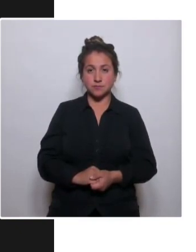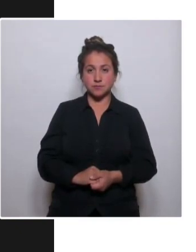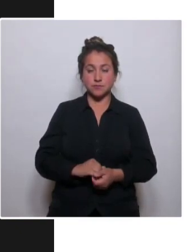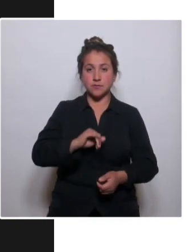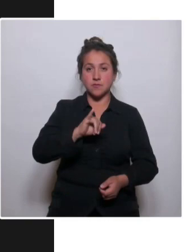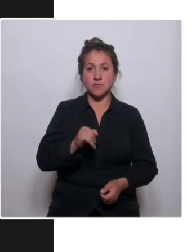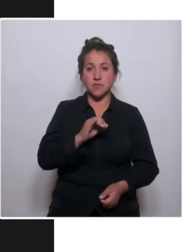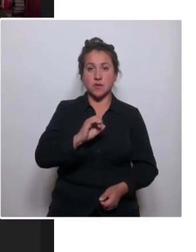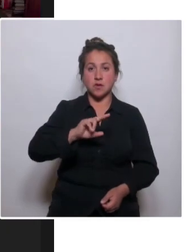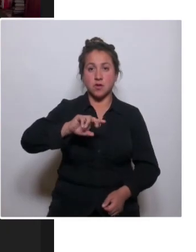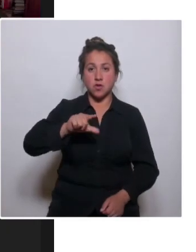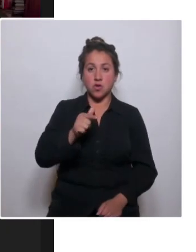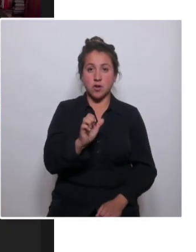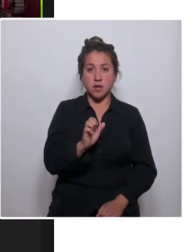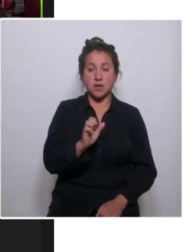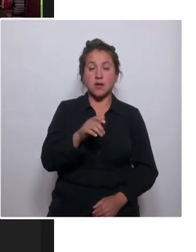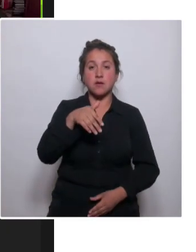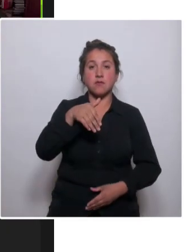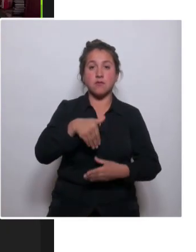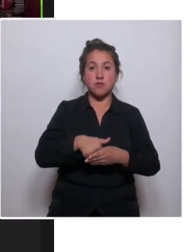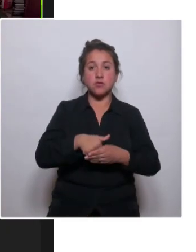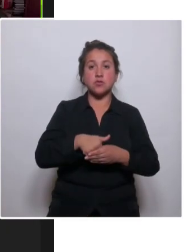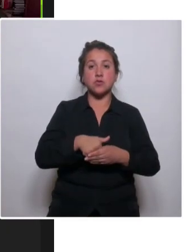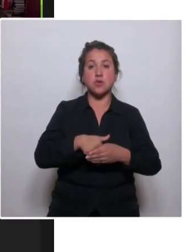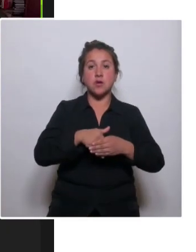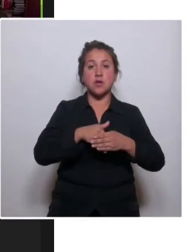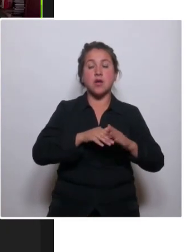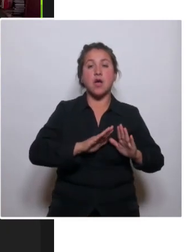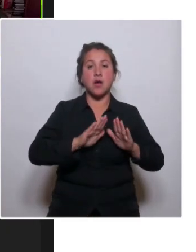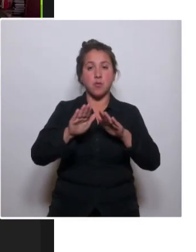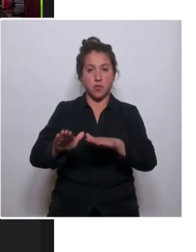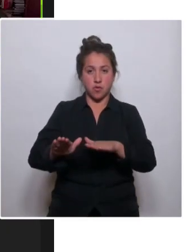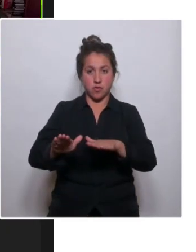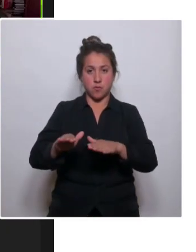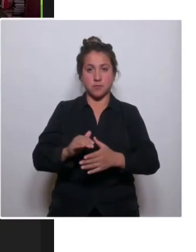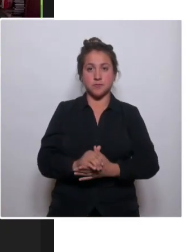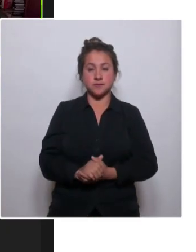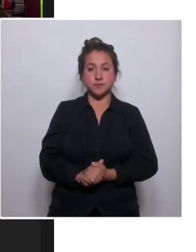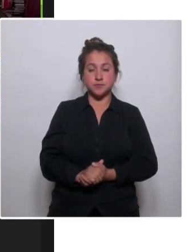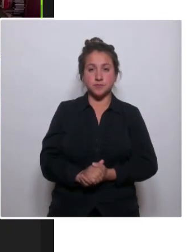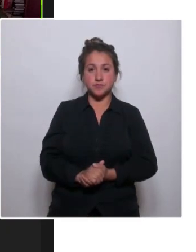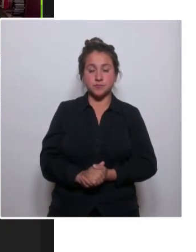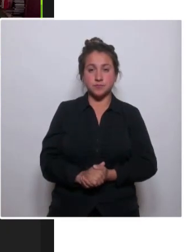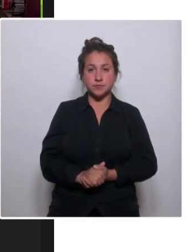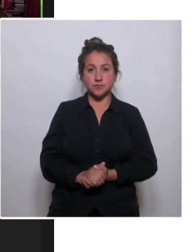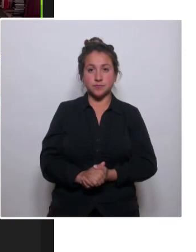Jorge Arancibia. A favor, señor secretario.